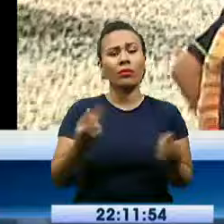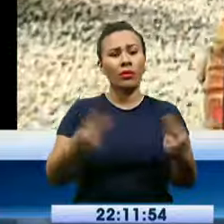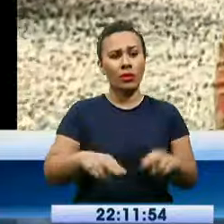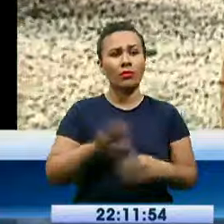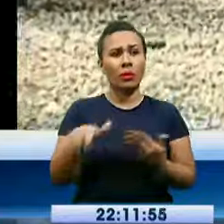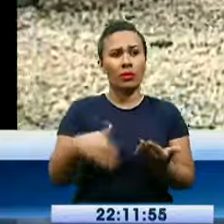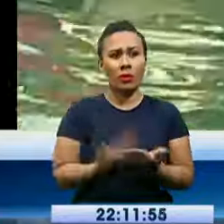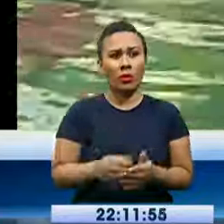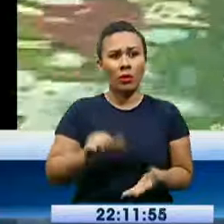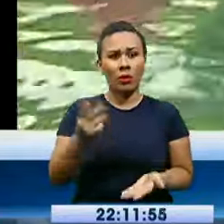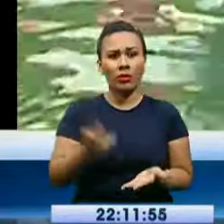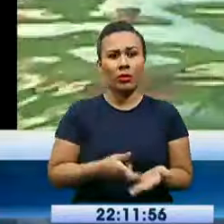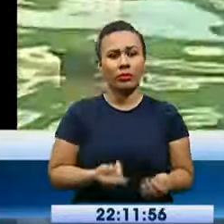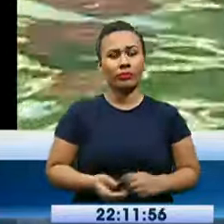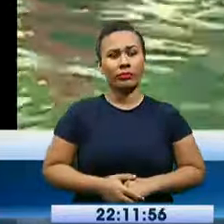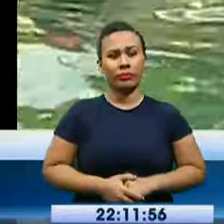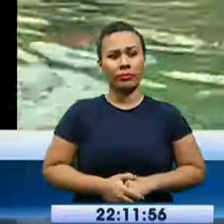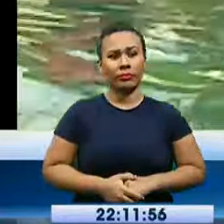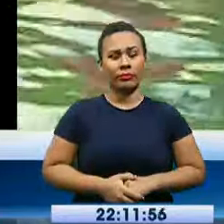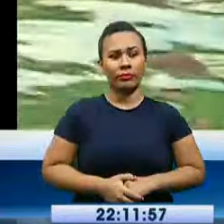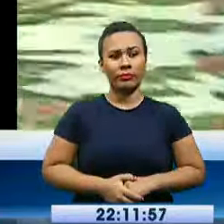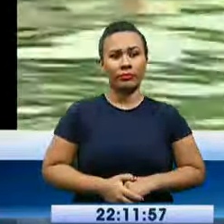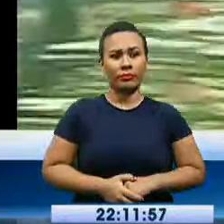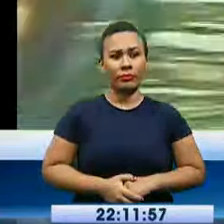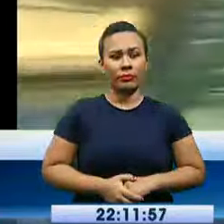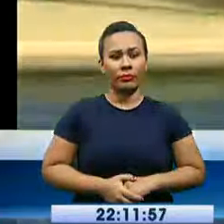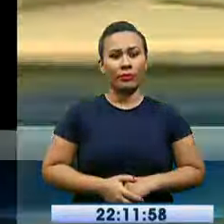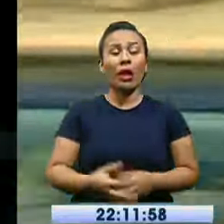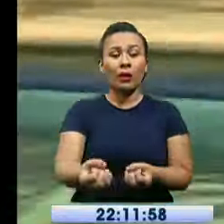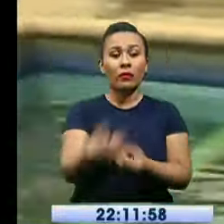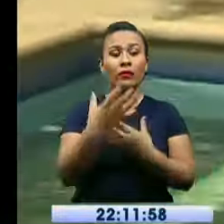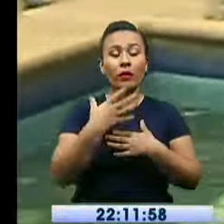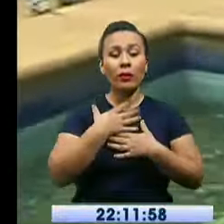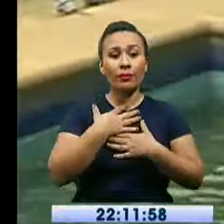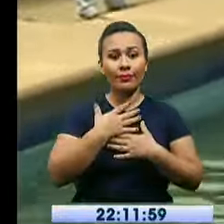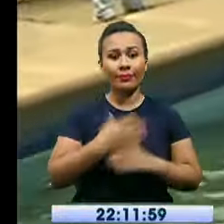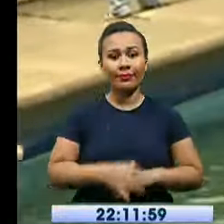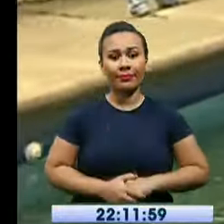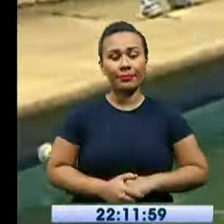poco, hace un mes. Informó José Morales.